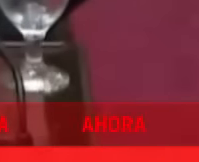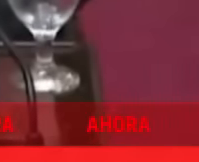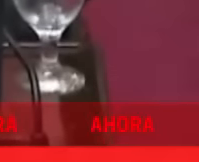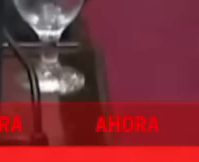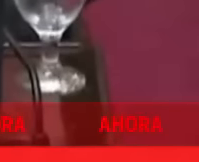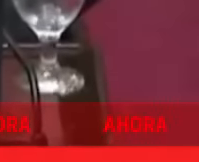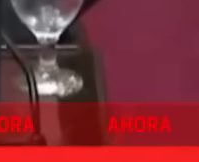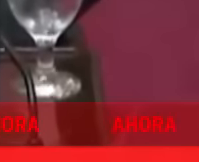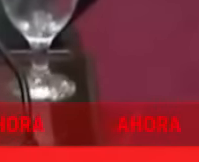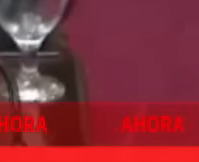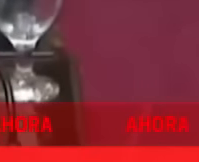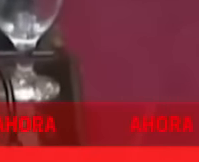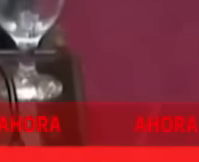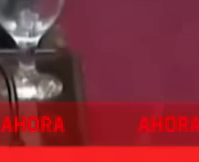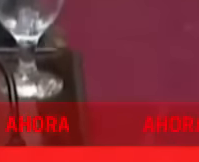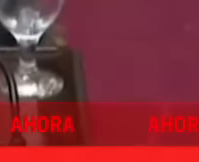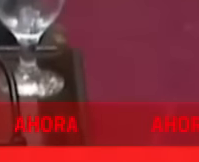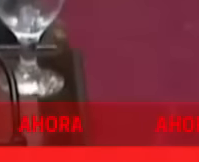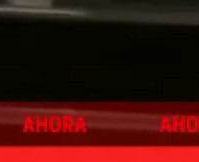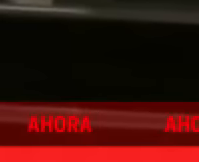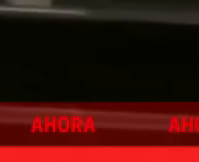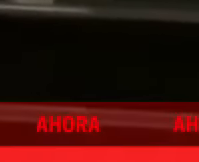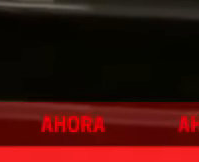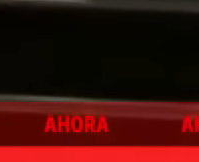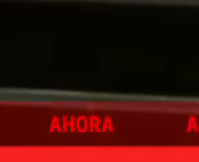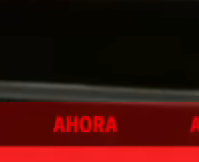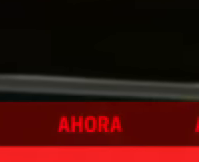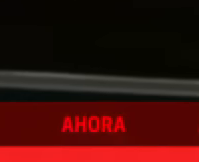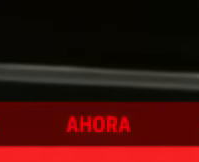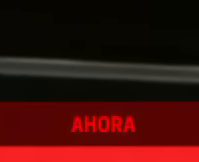Pareciera como que se levantan y se van. Y dejan a que la gente,